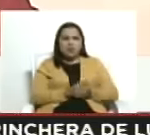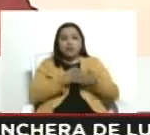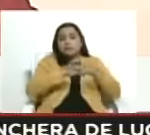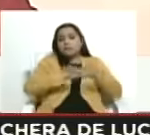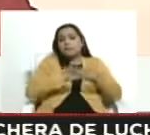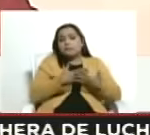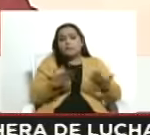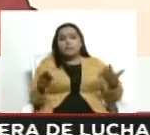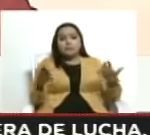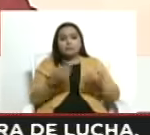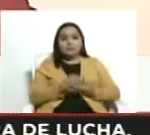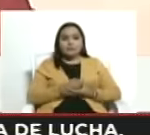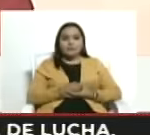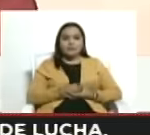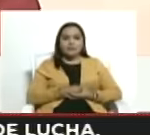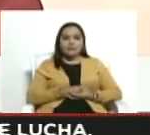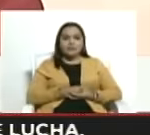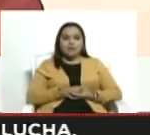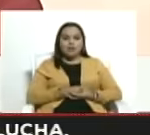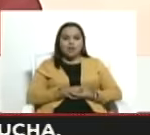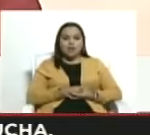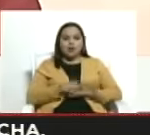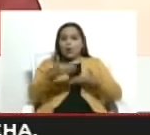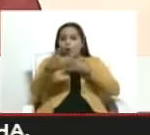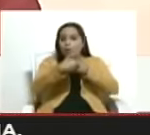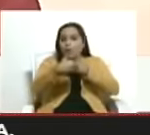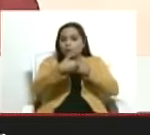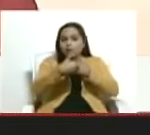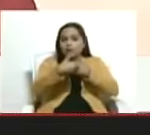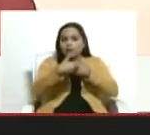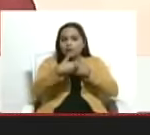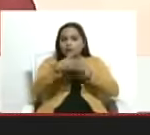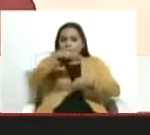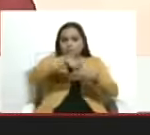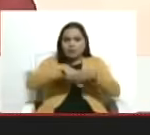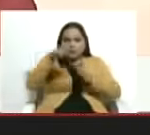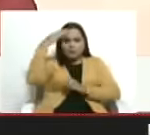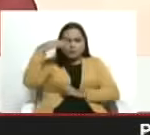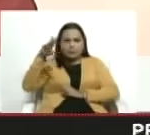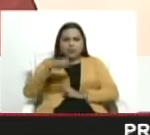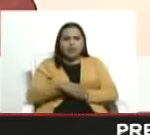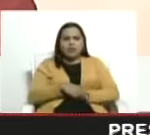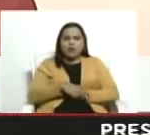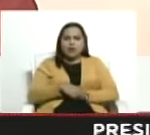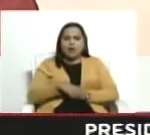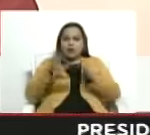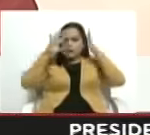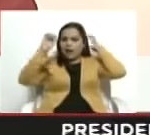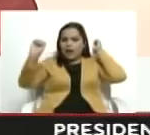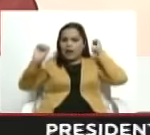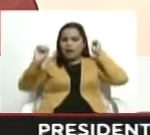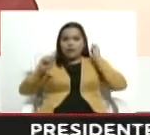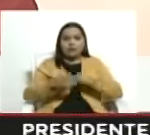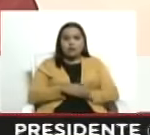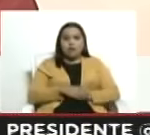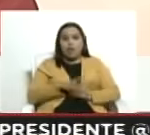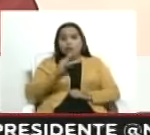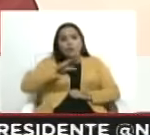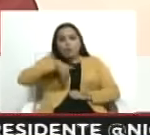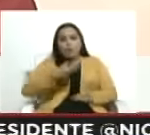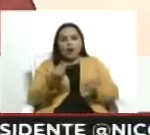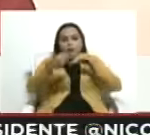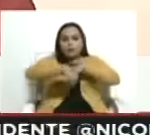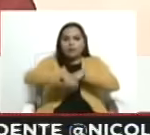complacientes con la agresión. Hay que condenarla, hay que condenar ese tipo de